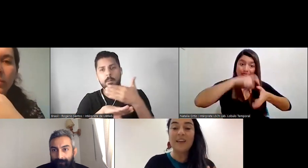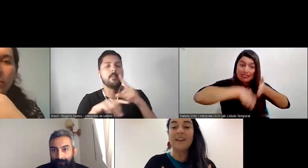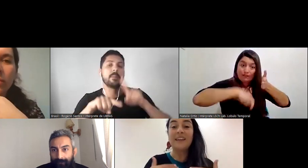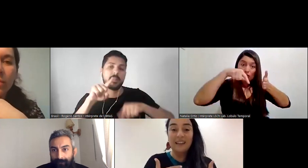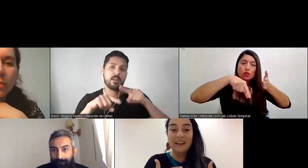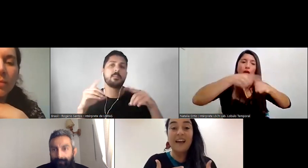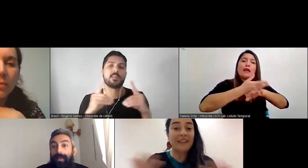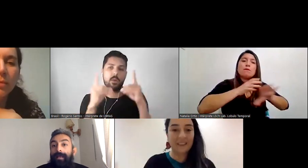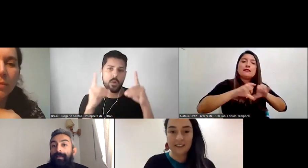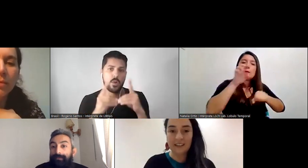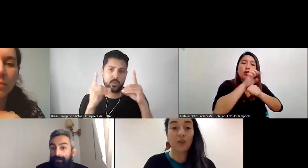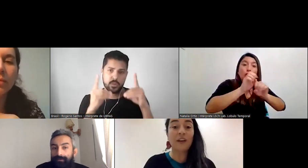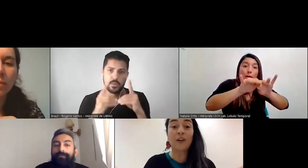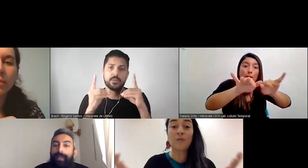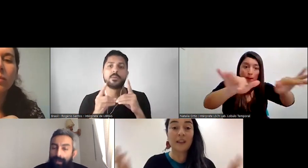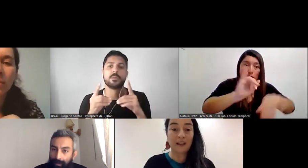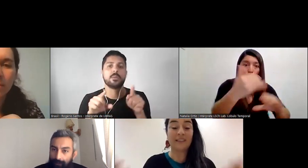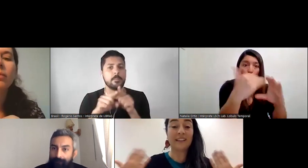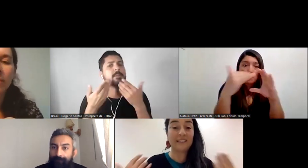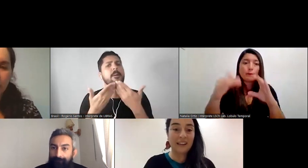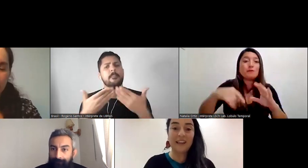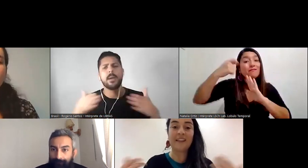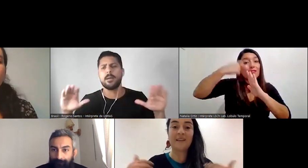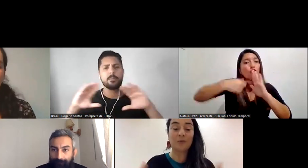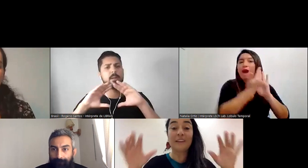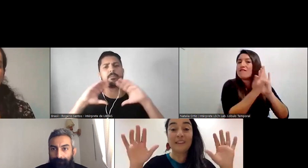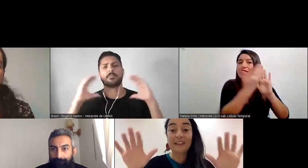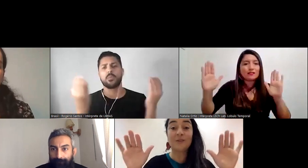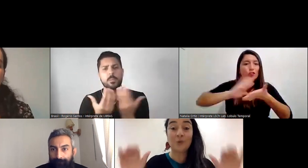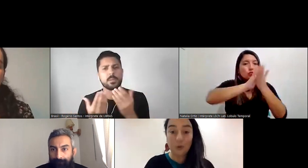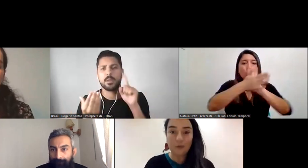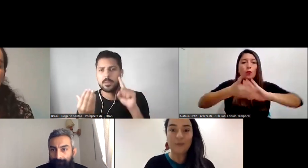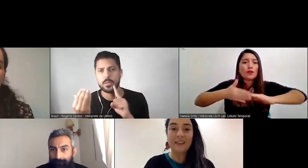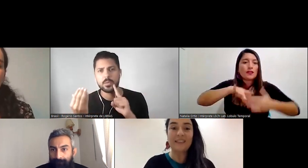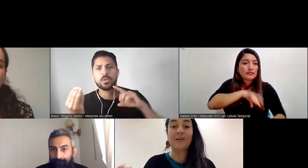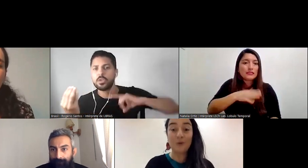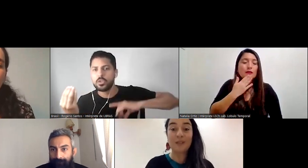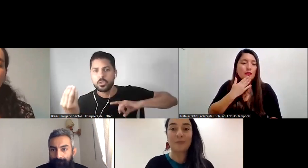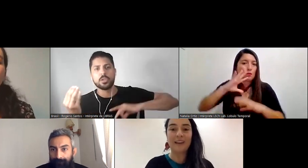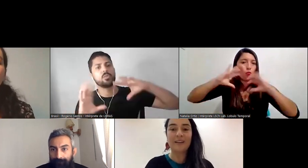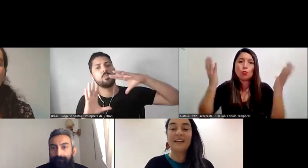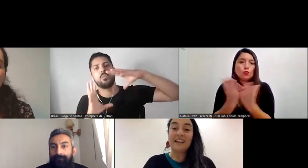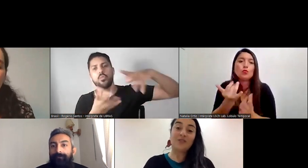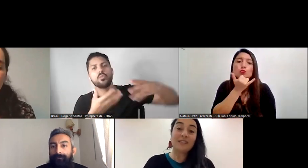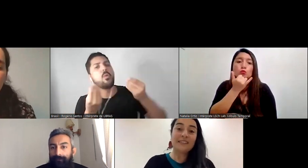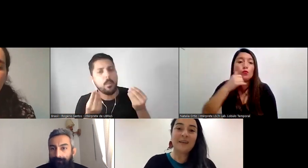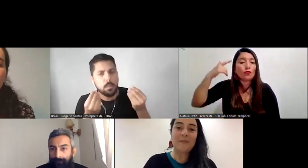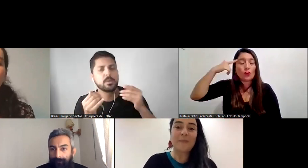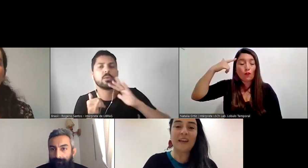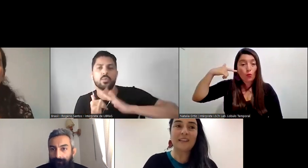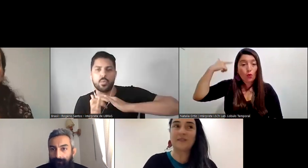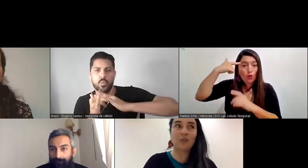cápsulas quedan abiertas a toda la comunidad de Chile y del mundo a través del YouTube de Lóbulo Temporal.